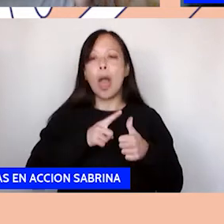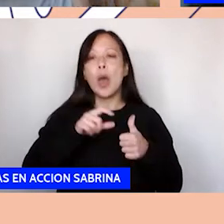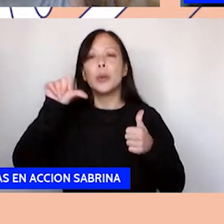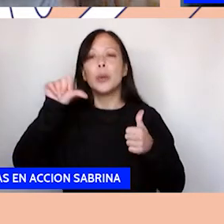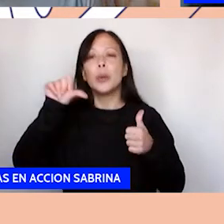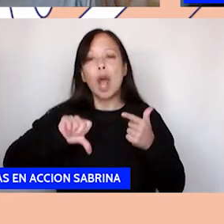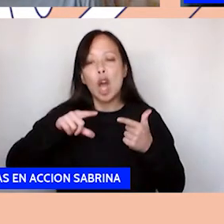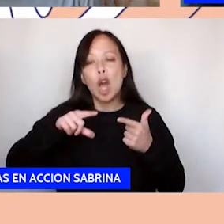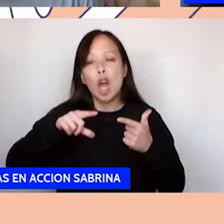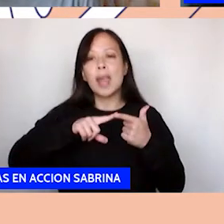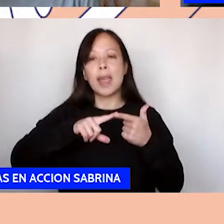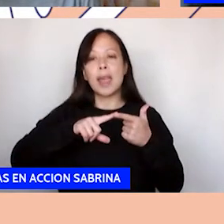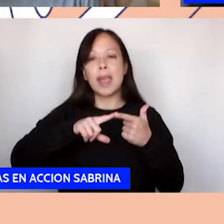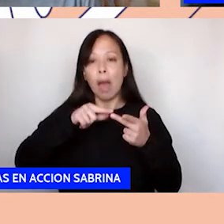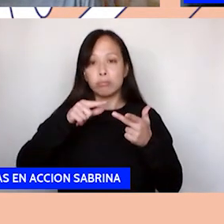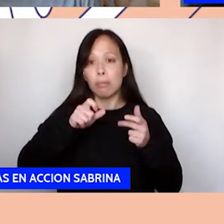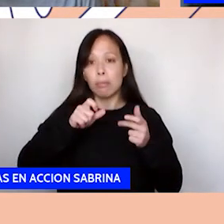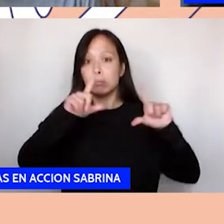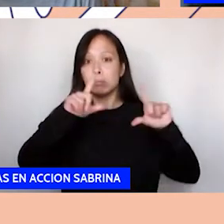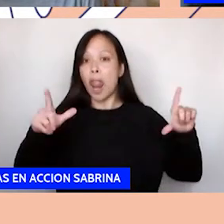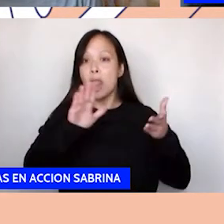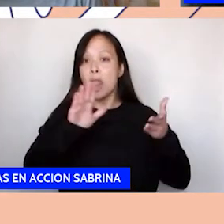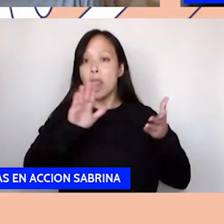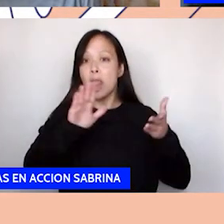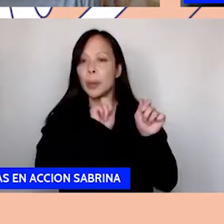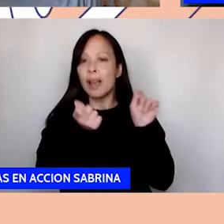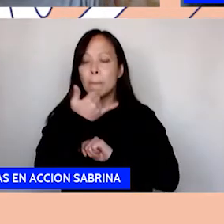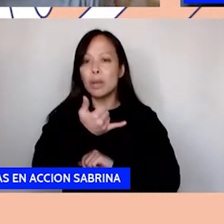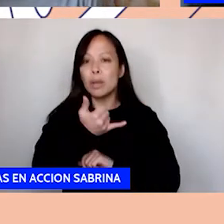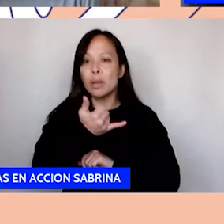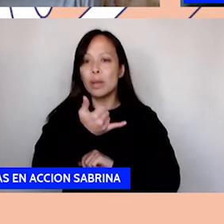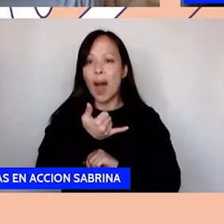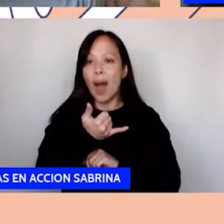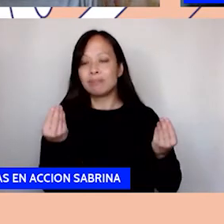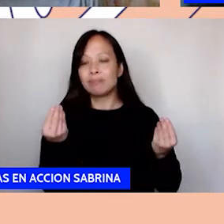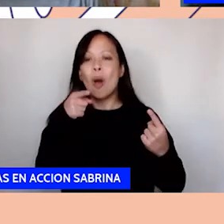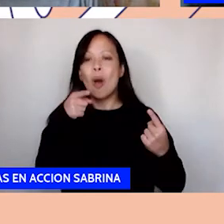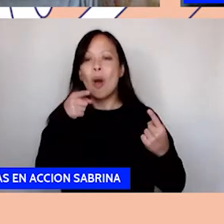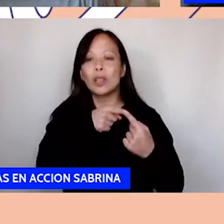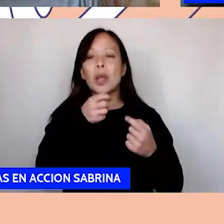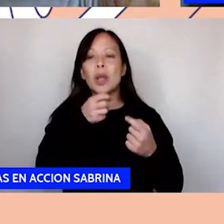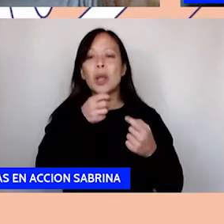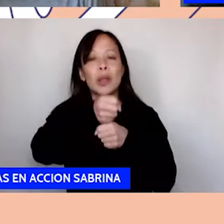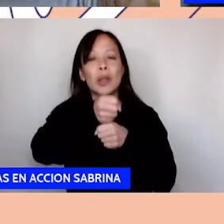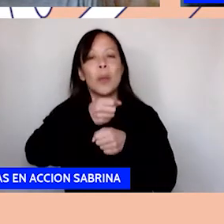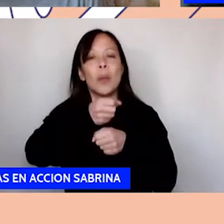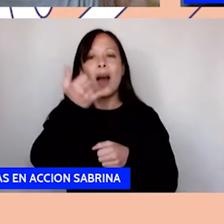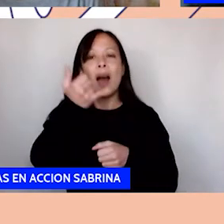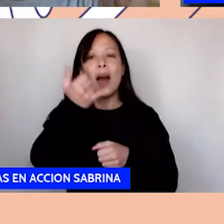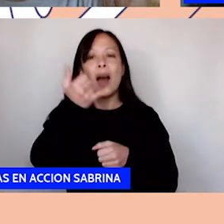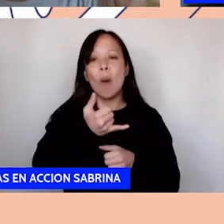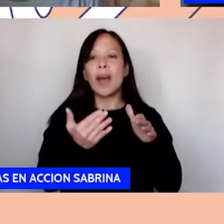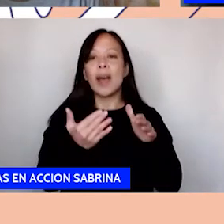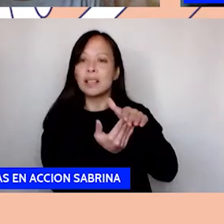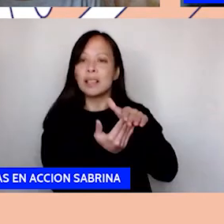increíble, ¿no? La verdad es que hay muchísimas oportunidades laborales para el crecimiento y también de liderazgo. Entonces, me pareció